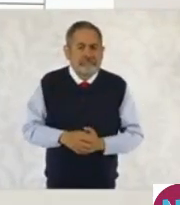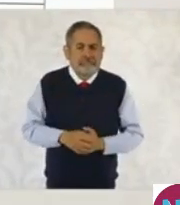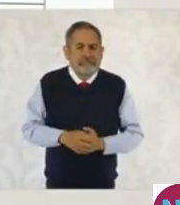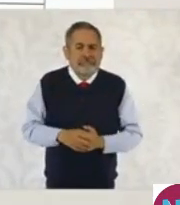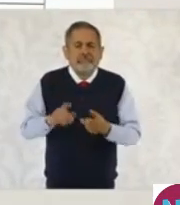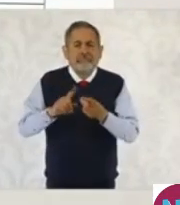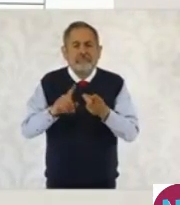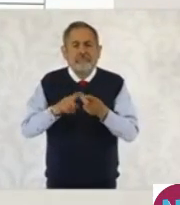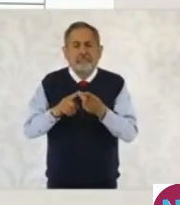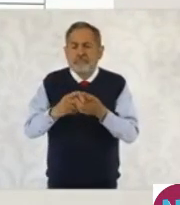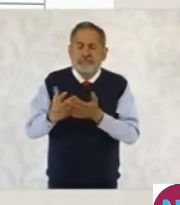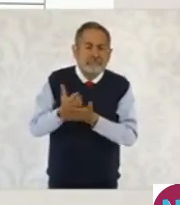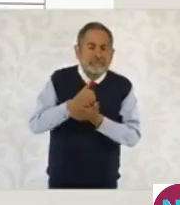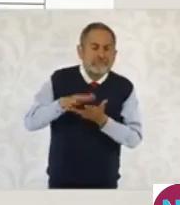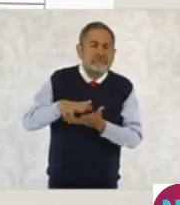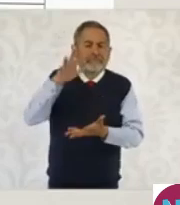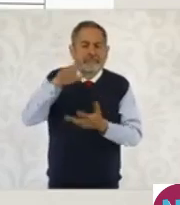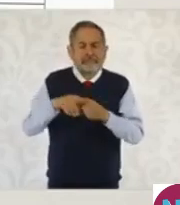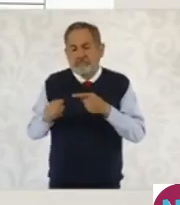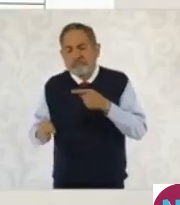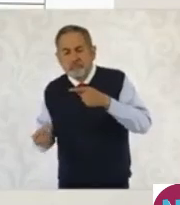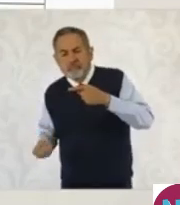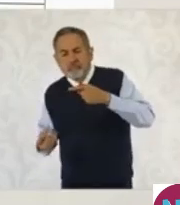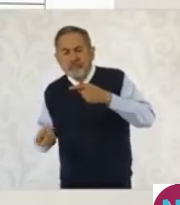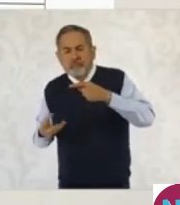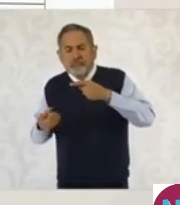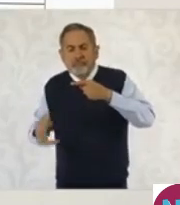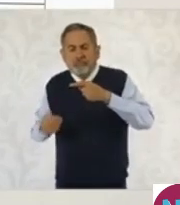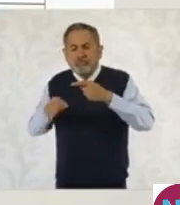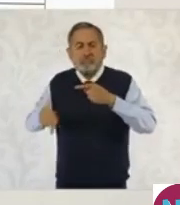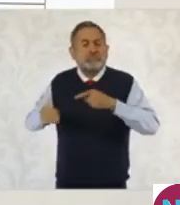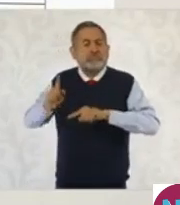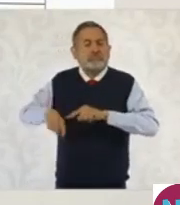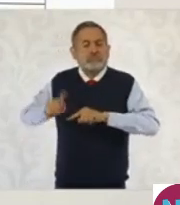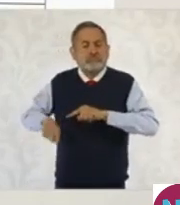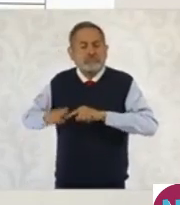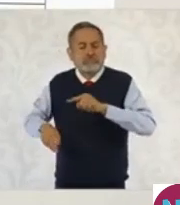¿de dónde obtuvieron la mayor parte? Pues de los pequeñitos que ya no participaron.